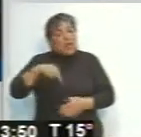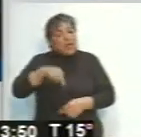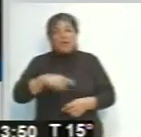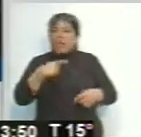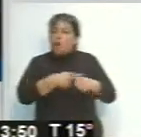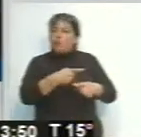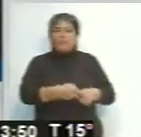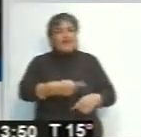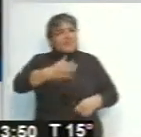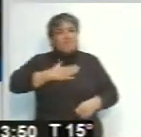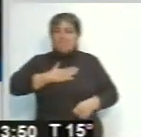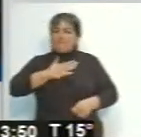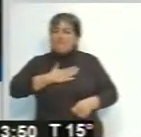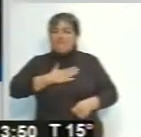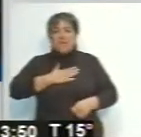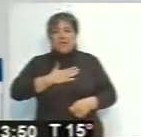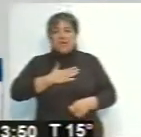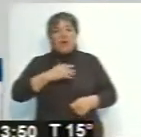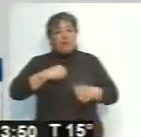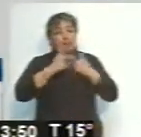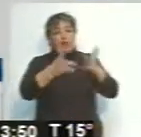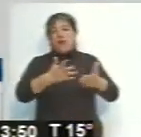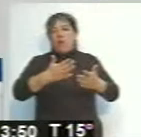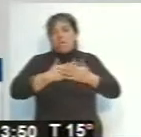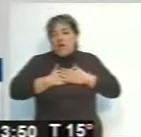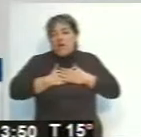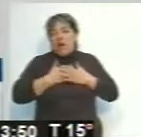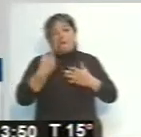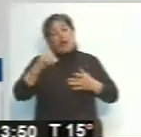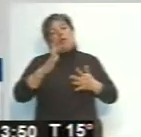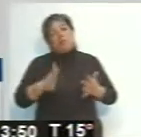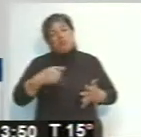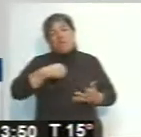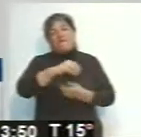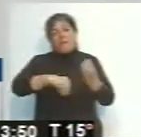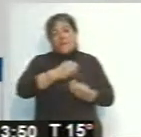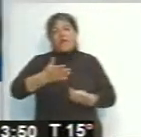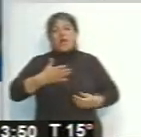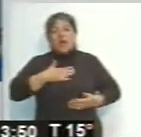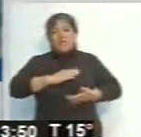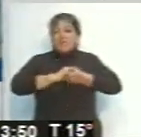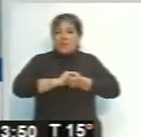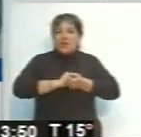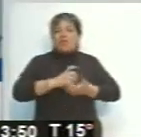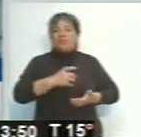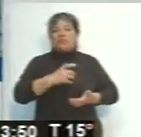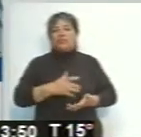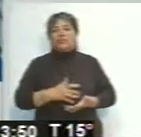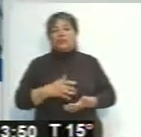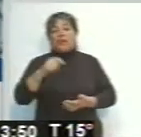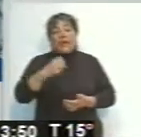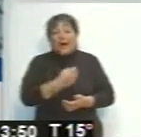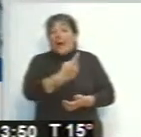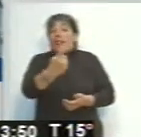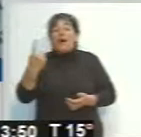es mía, digo mía, pero en realidad, bueno, es de mi familia, de mis amigos, de la gente, que cada